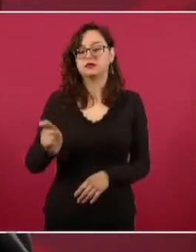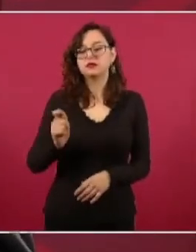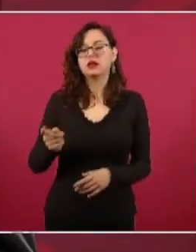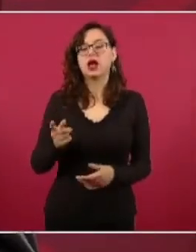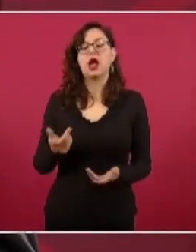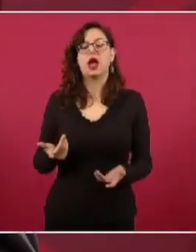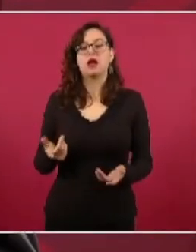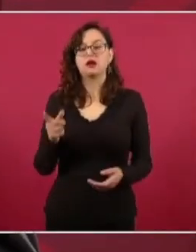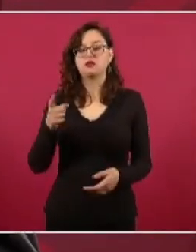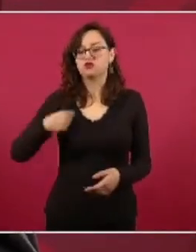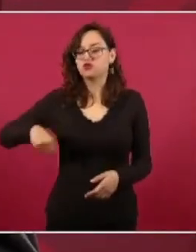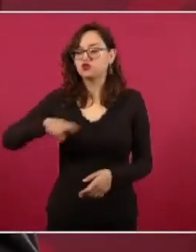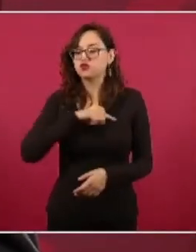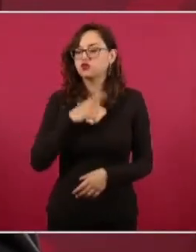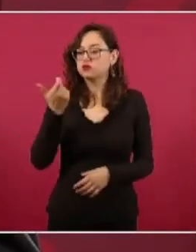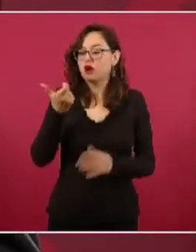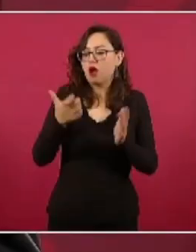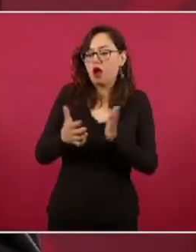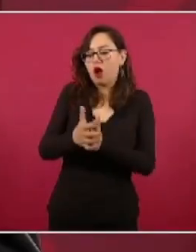125,000 millones.